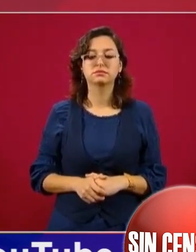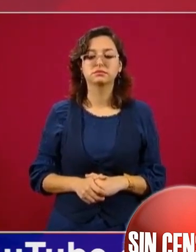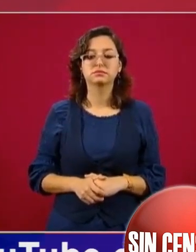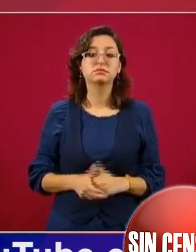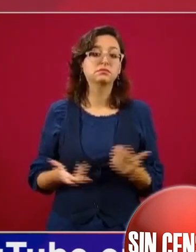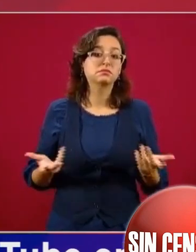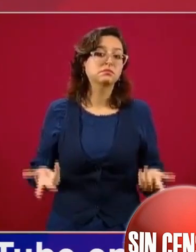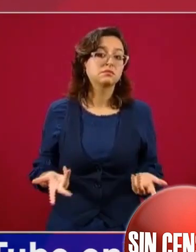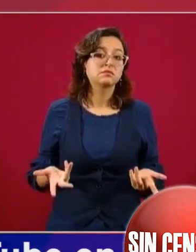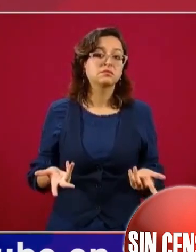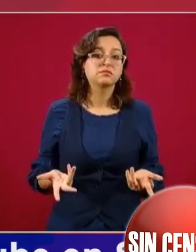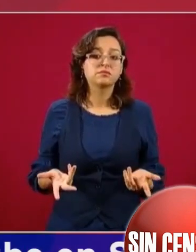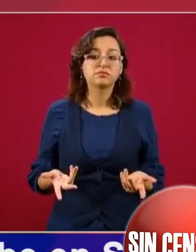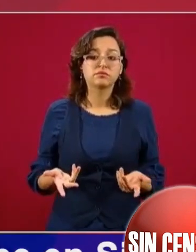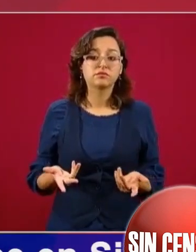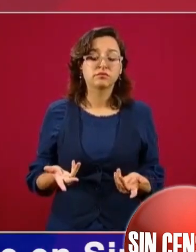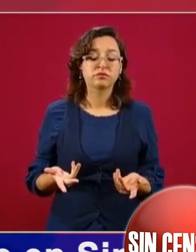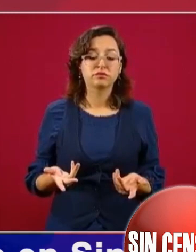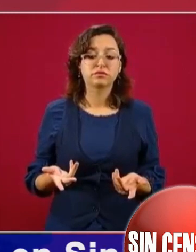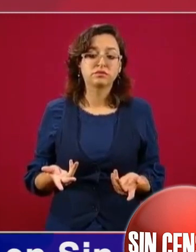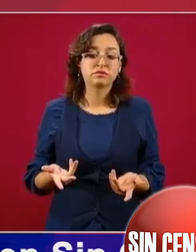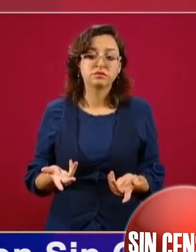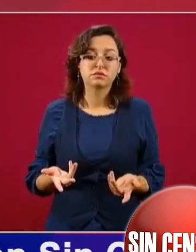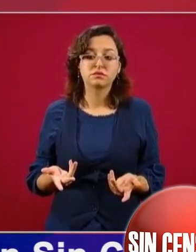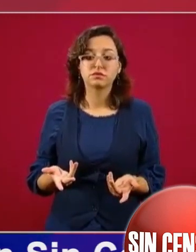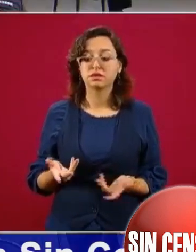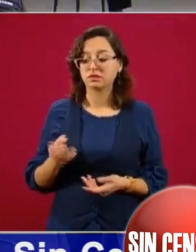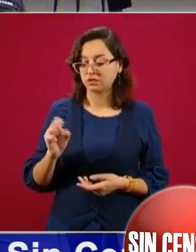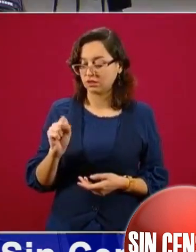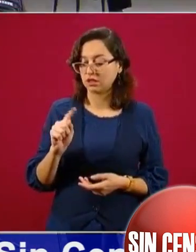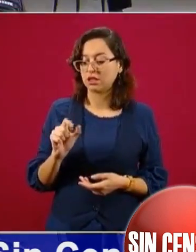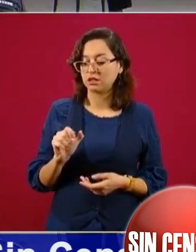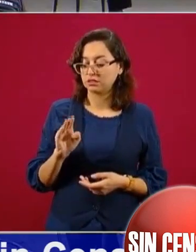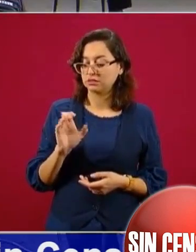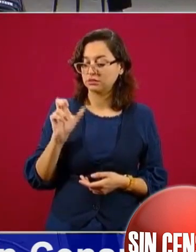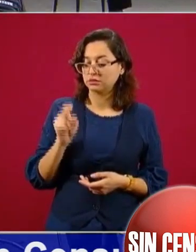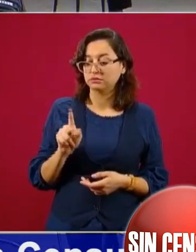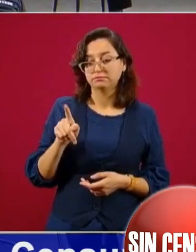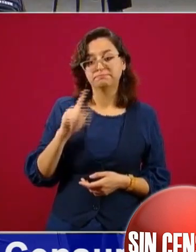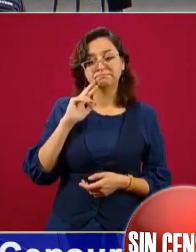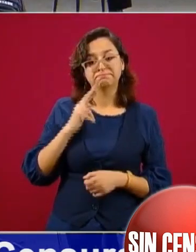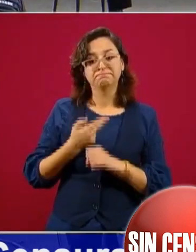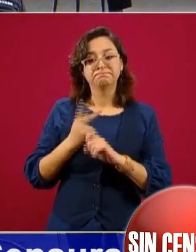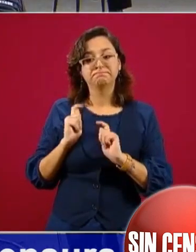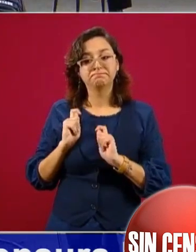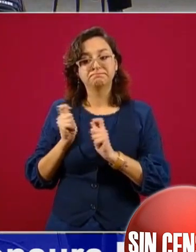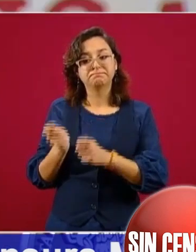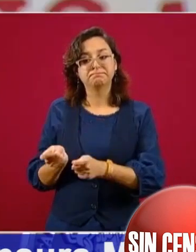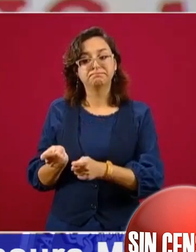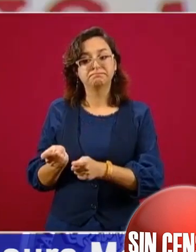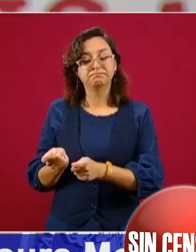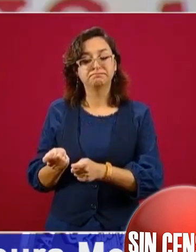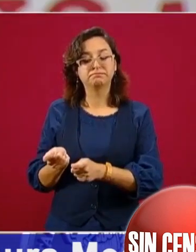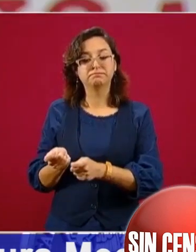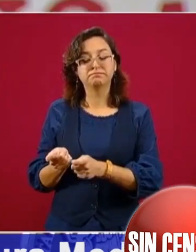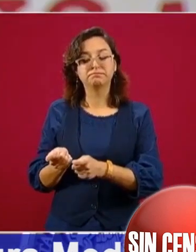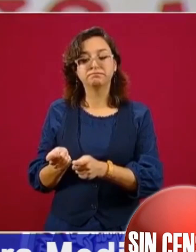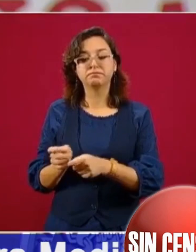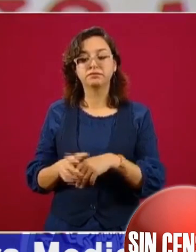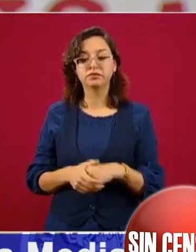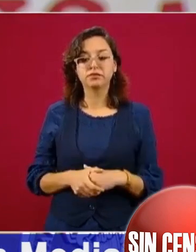Eso es lo que Esteban tiene como encomienda